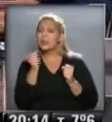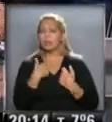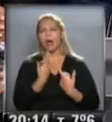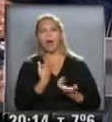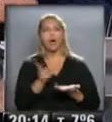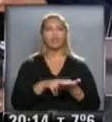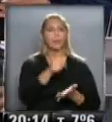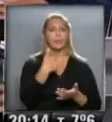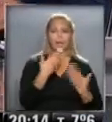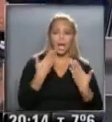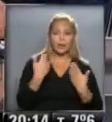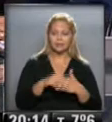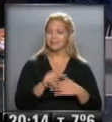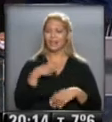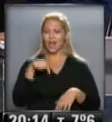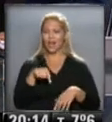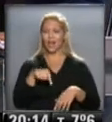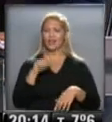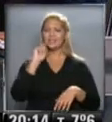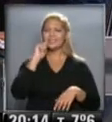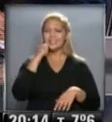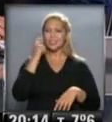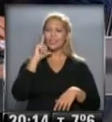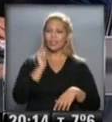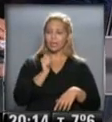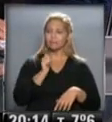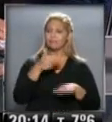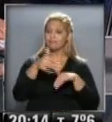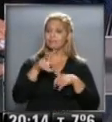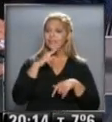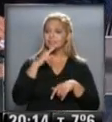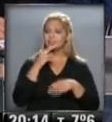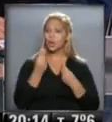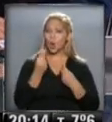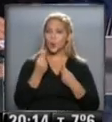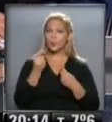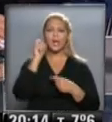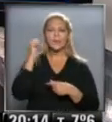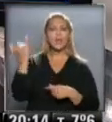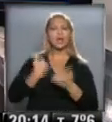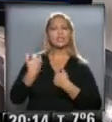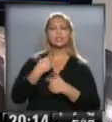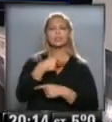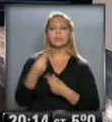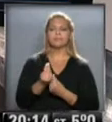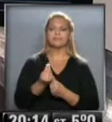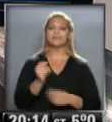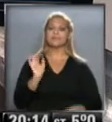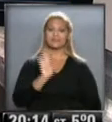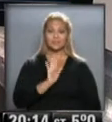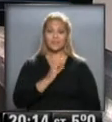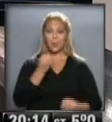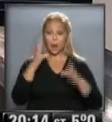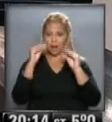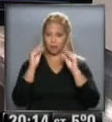día luminoso, lleno de sol, fresquito, divino. Y el viernes se va a complicar. ¿Cómo sigue la semana, Gabriela? ¿Qué tal, Cecilia? Pablo,